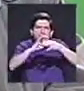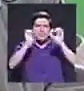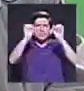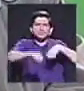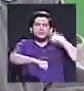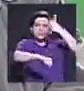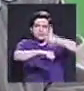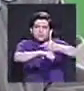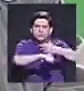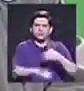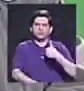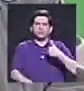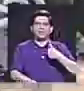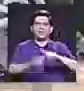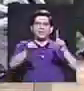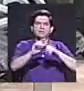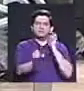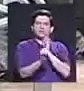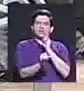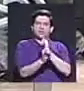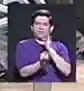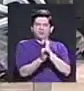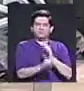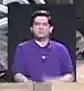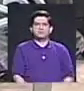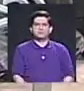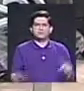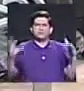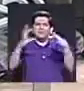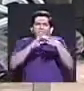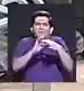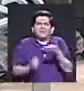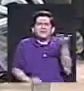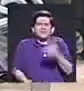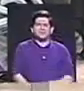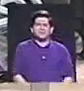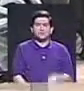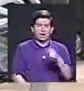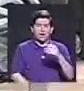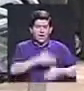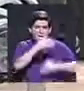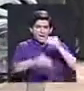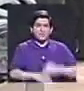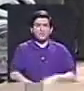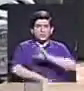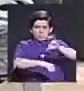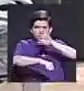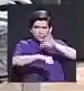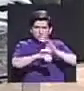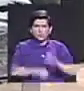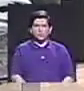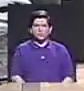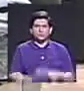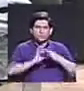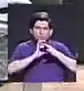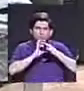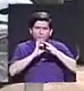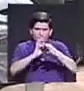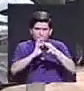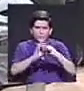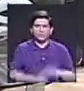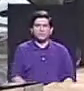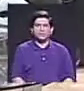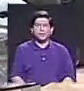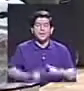puede establecer entre las instituciones. Una coordinación que es articulada por el Consejo Nacional de Rehabilitación y Educación